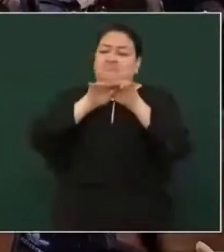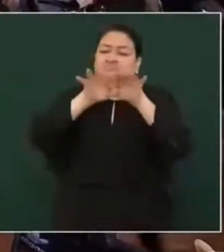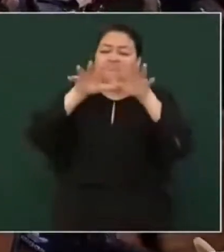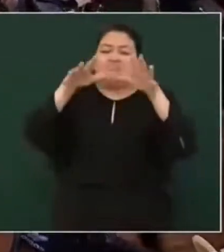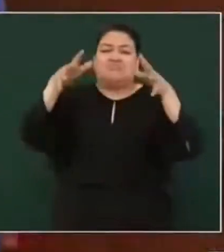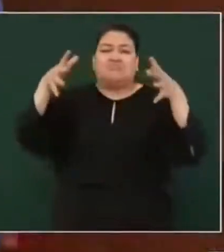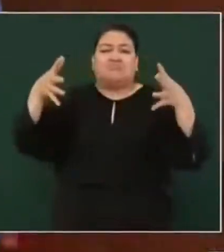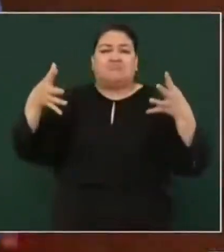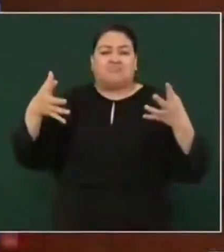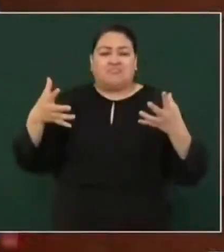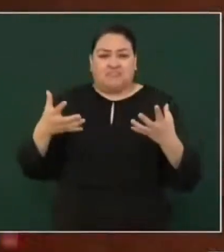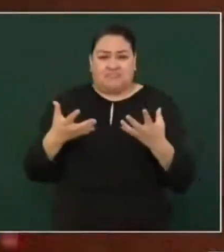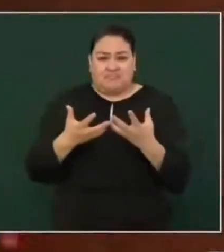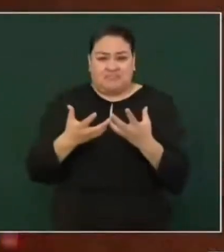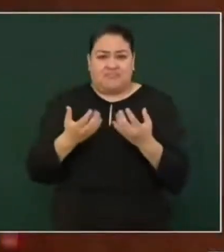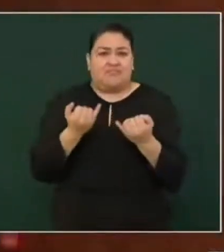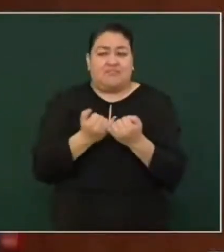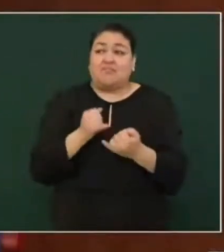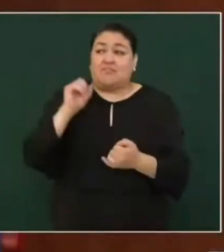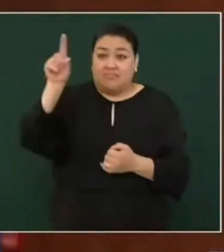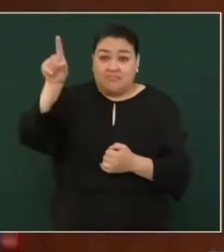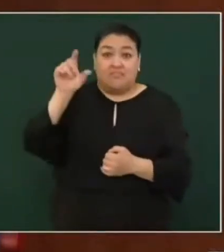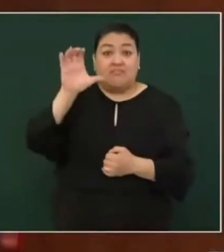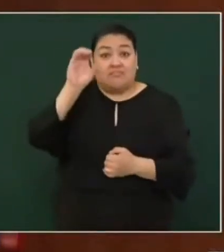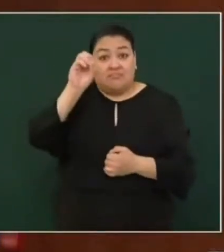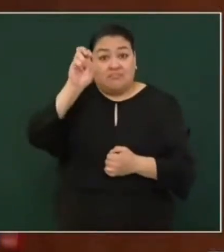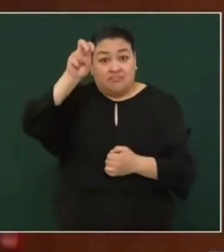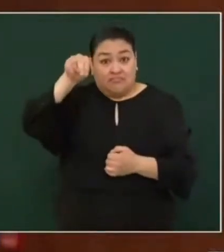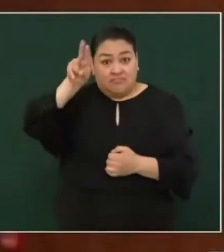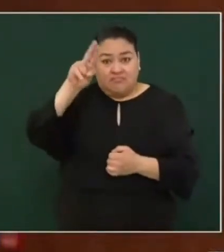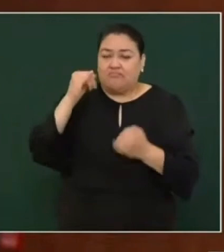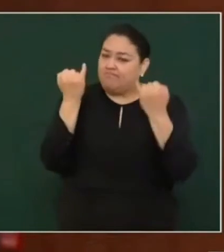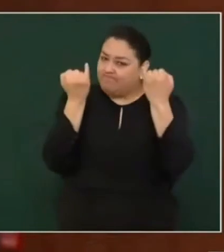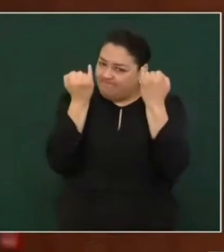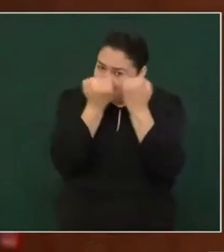Así también se opera en la ONU,